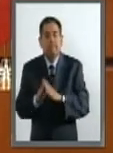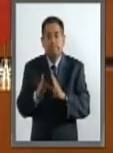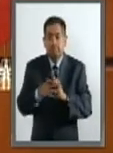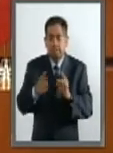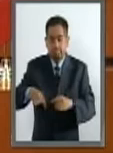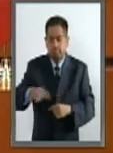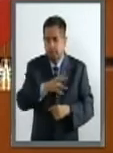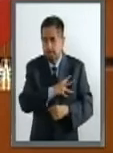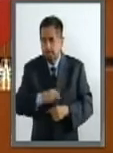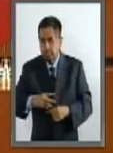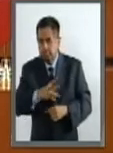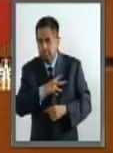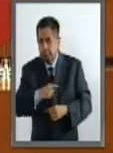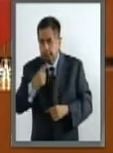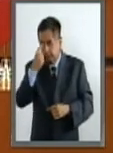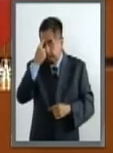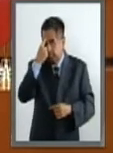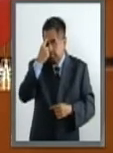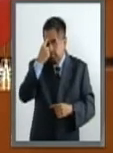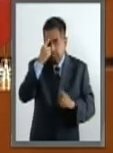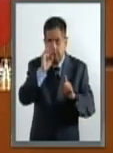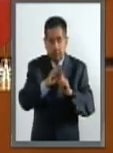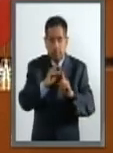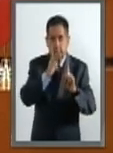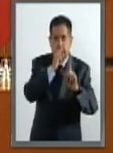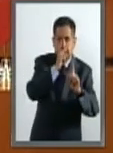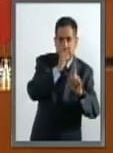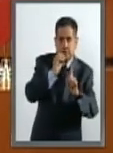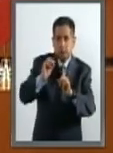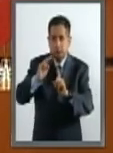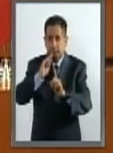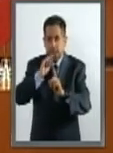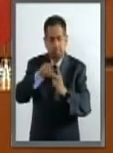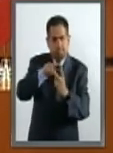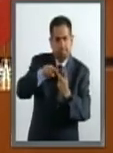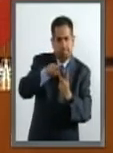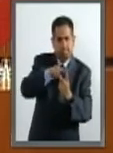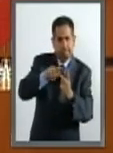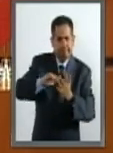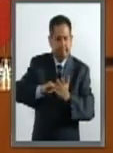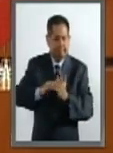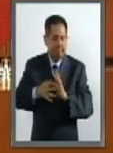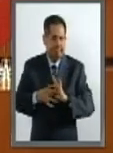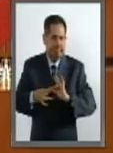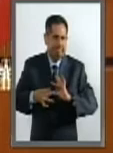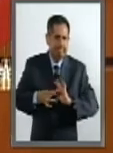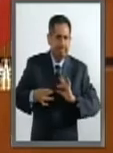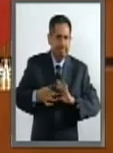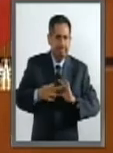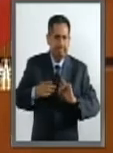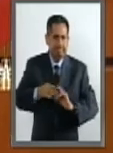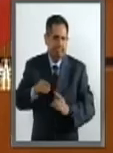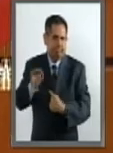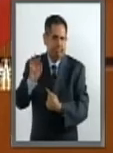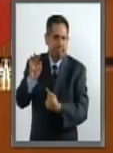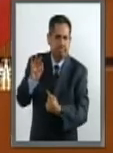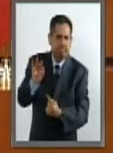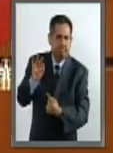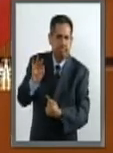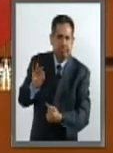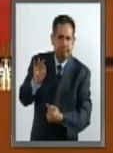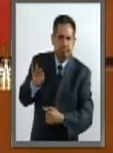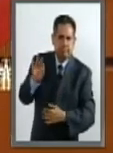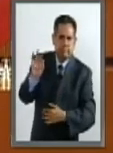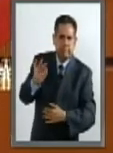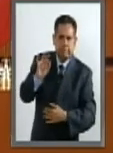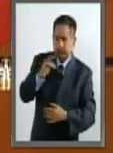hijos cuando un progenitor, mediante distintas estrategias, transforma la conciencia de